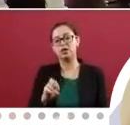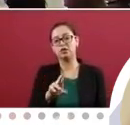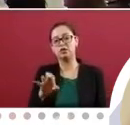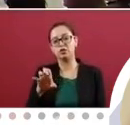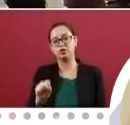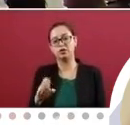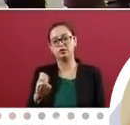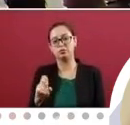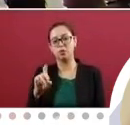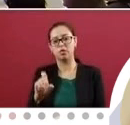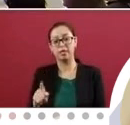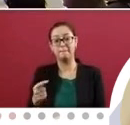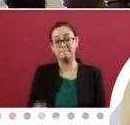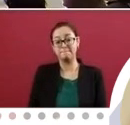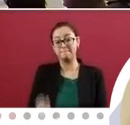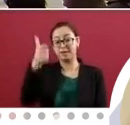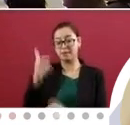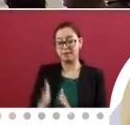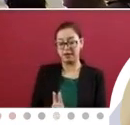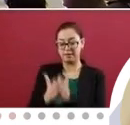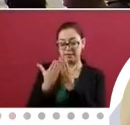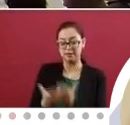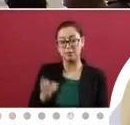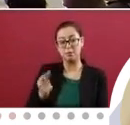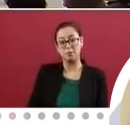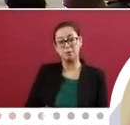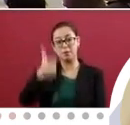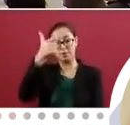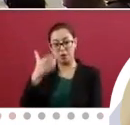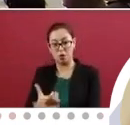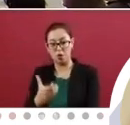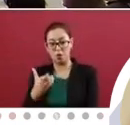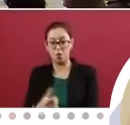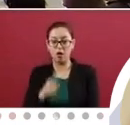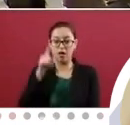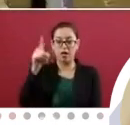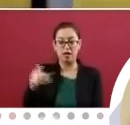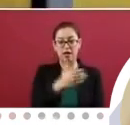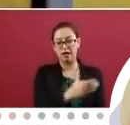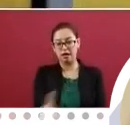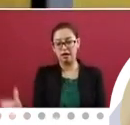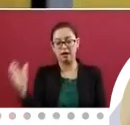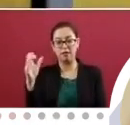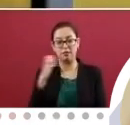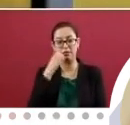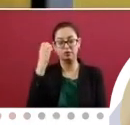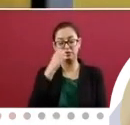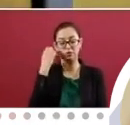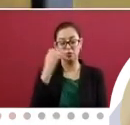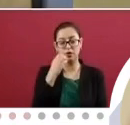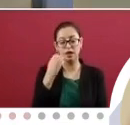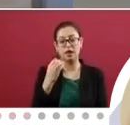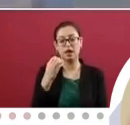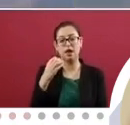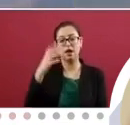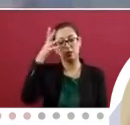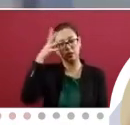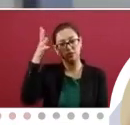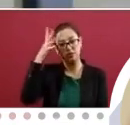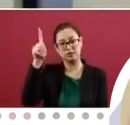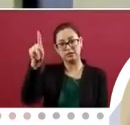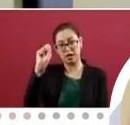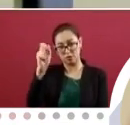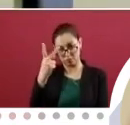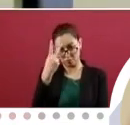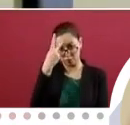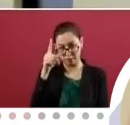en el anuncio justo de los ganadores, de las empresas ganadoras de este contrato, y entre las empresas ganadoras estaba